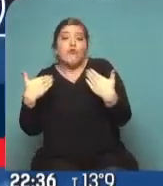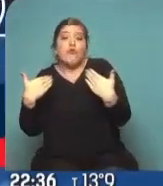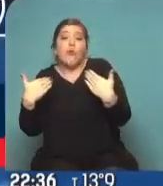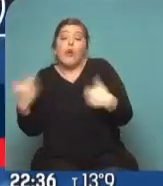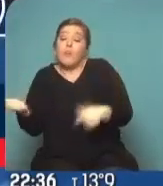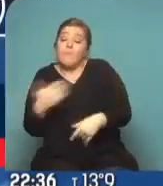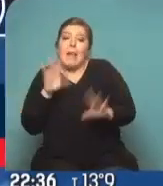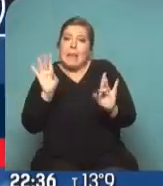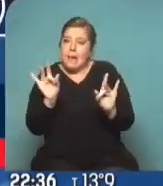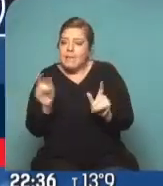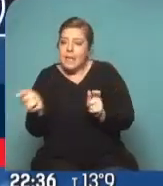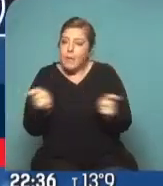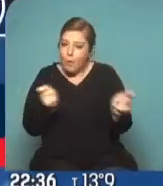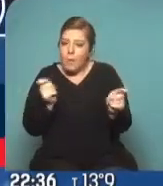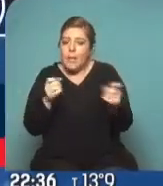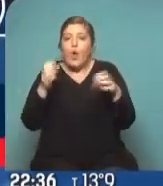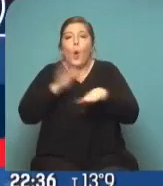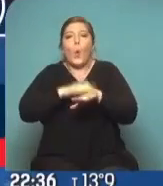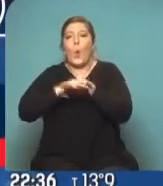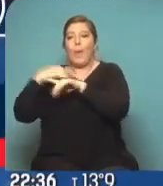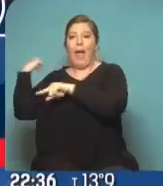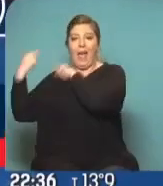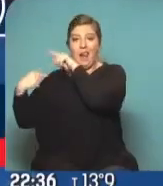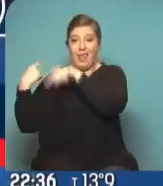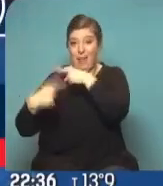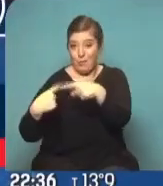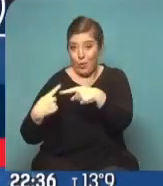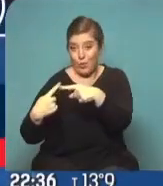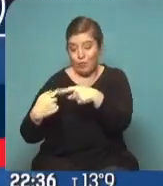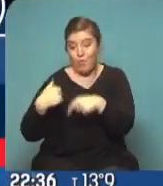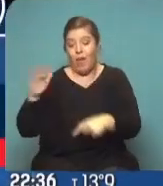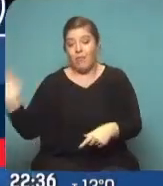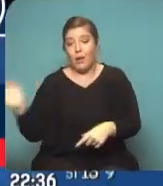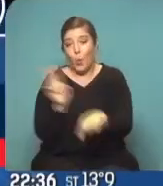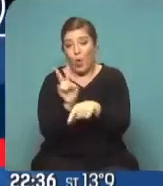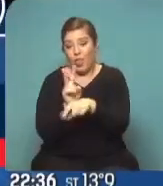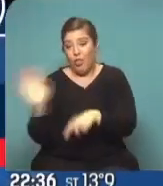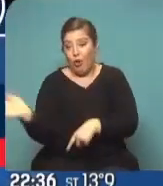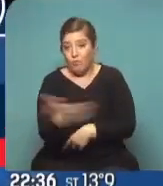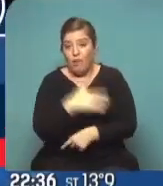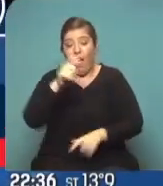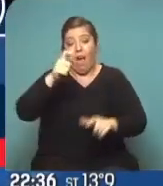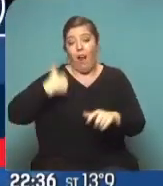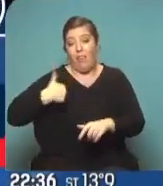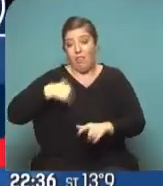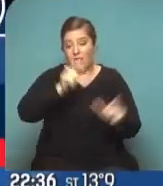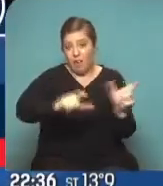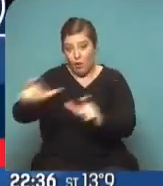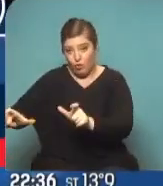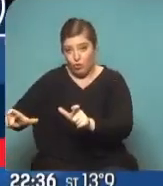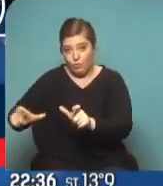que heredamos a los argentinos. Es muy importante que lo que se haga a partir de ahora entre toda la dirigencia.